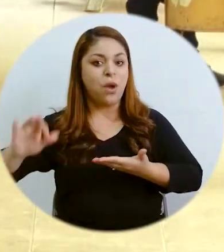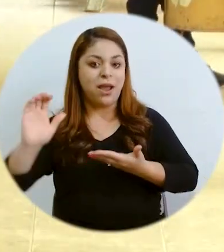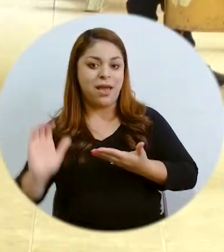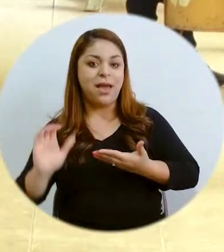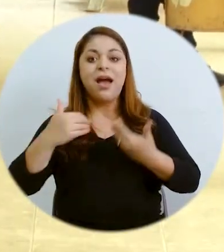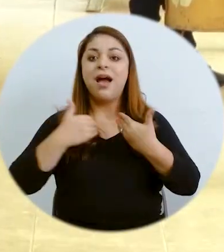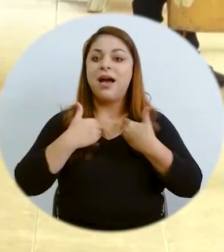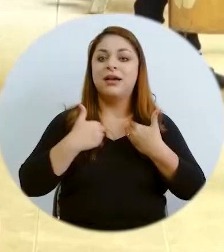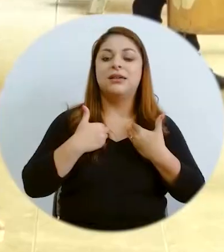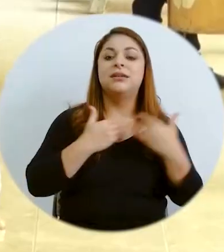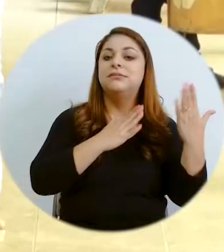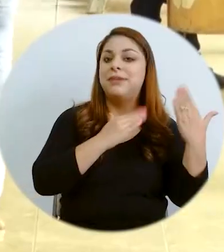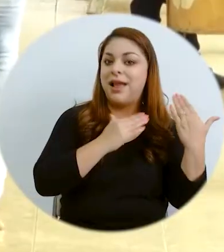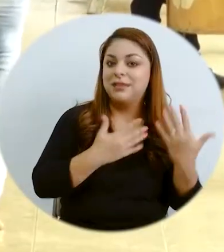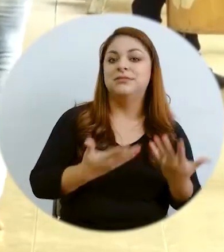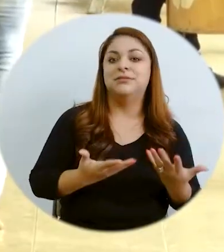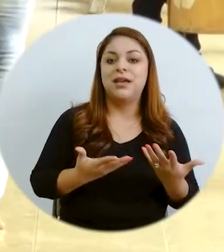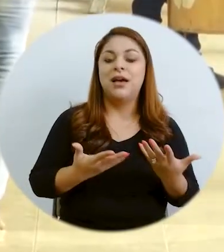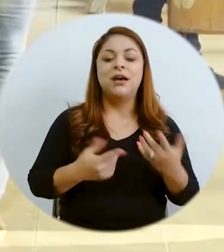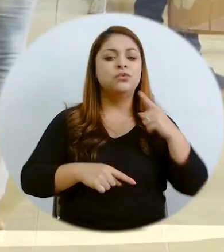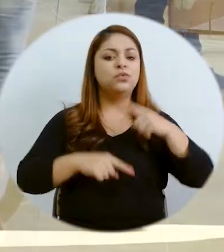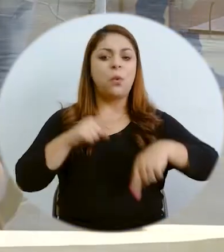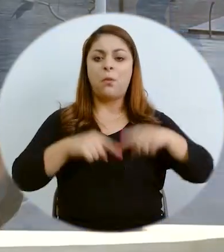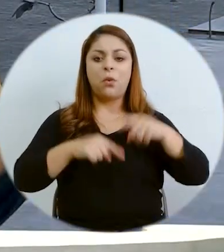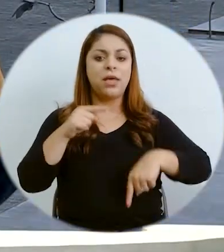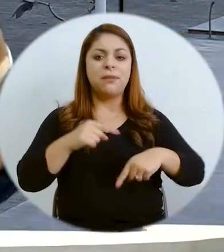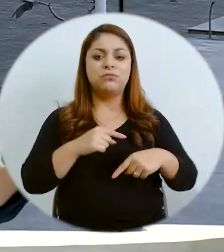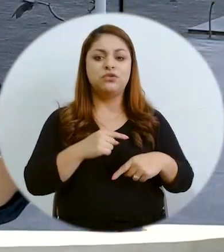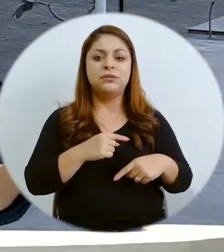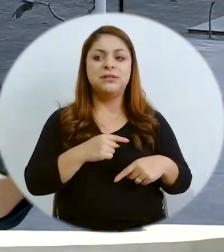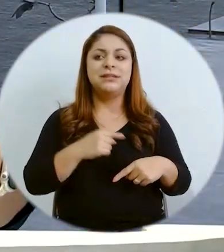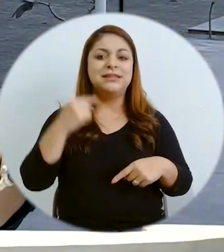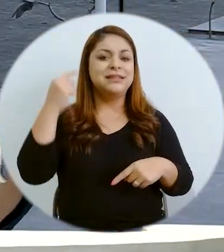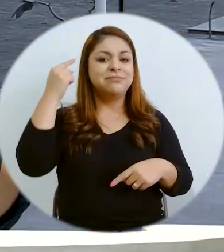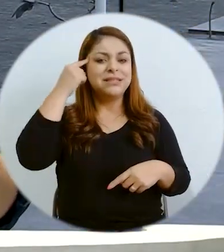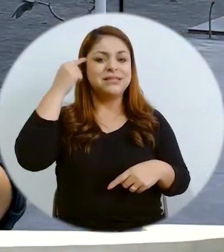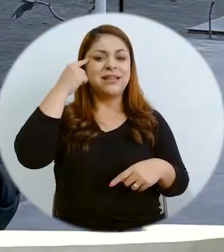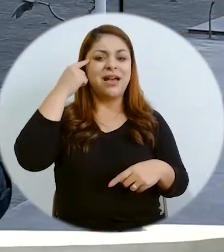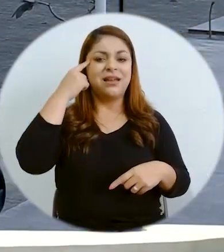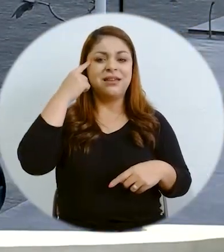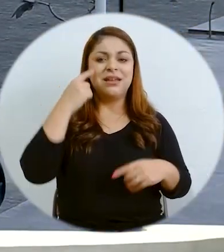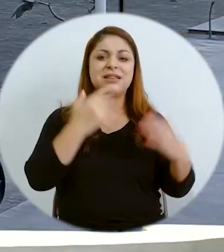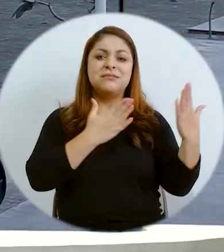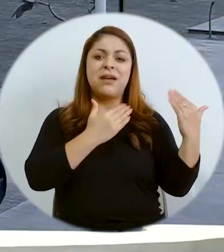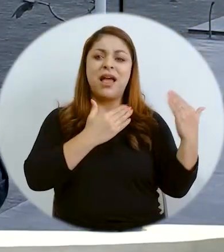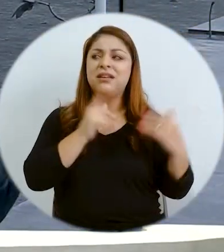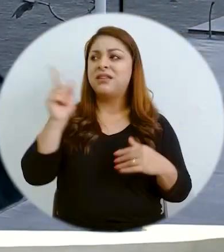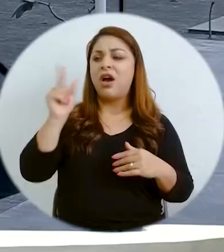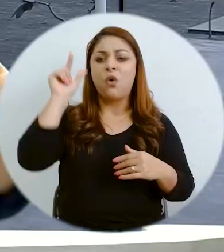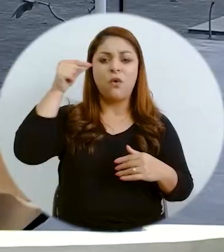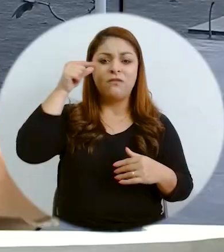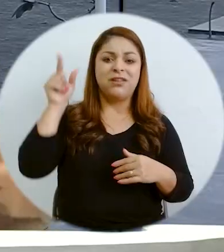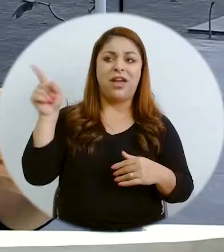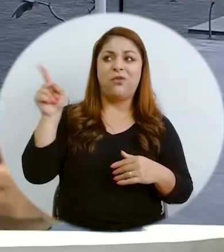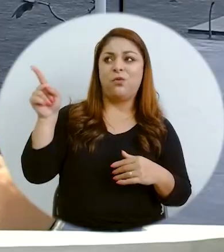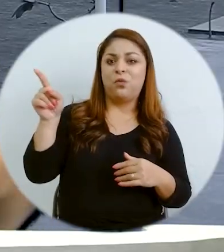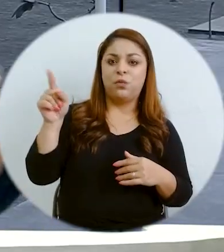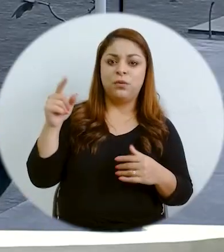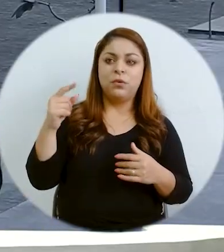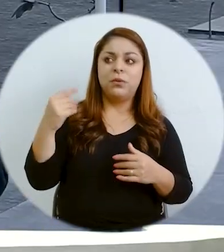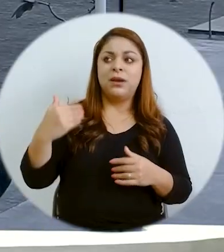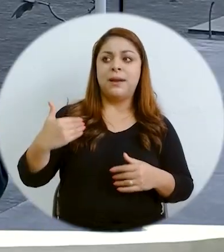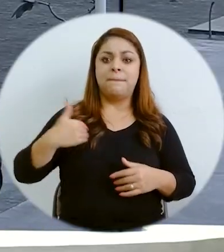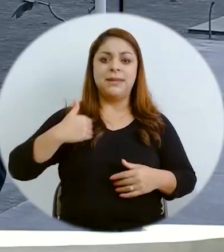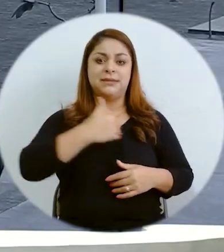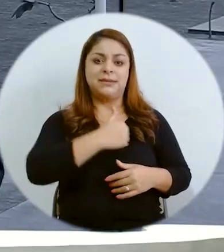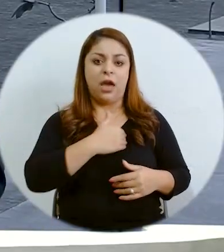esperanza. Lastimosamente no podemos esperar que la esperanza de un cambio venga de un gobierno, venga de un ministerio,